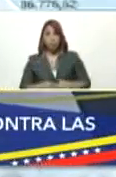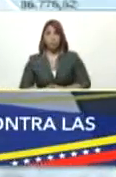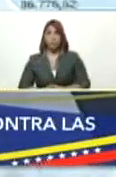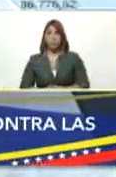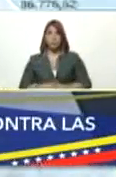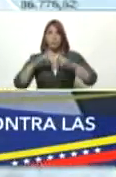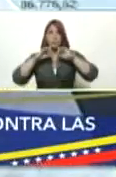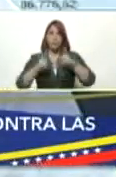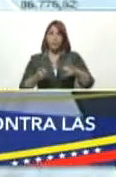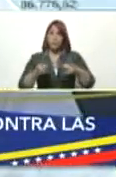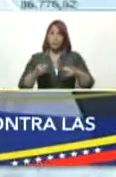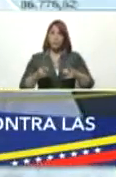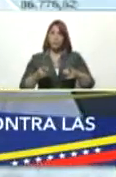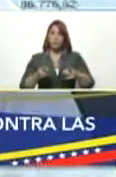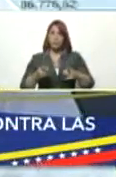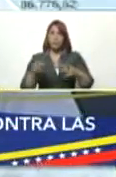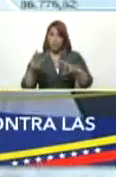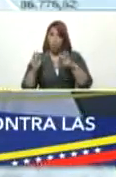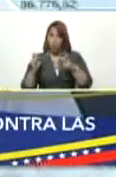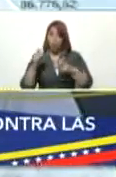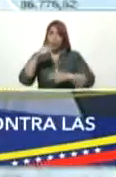las autopistas se cobra peaje, ¿verdad?